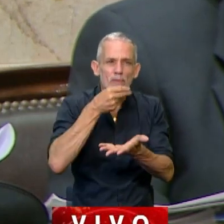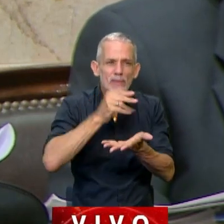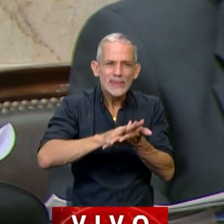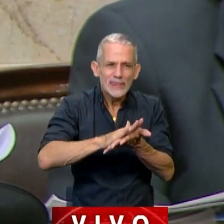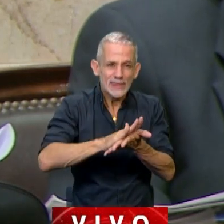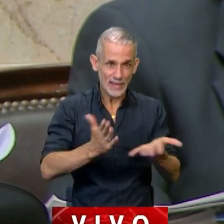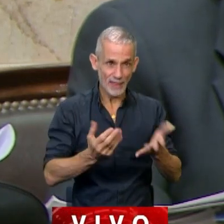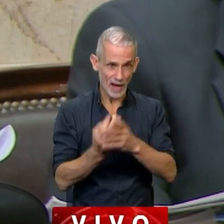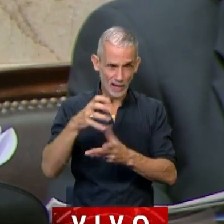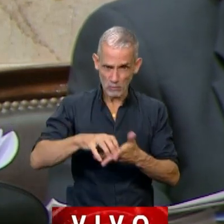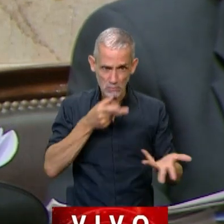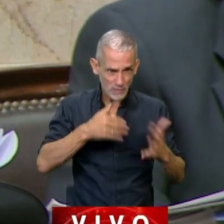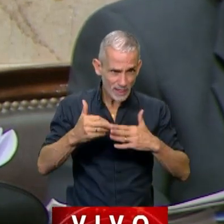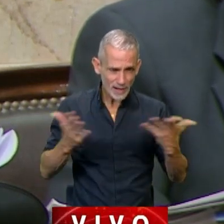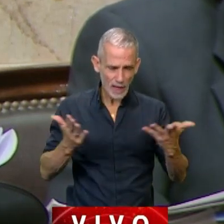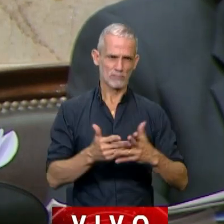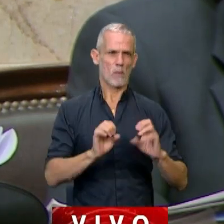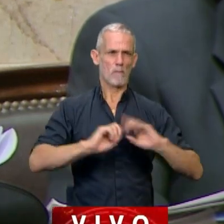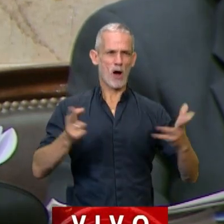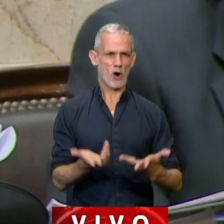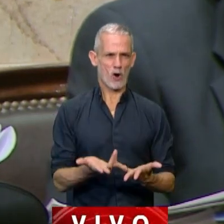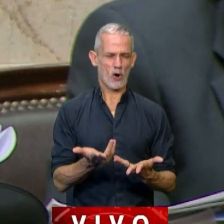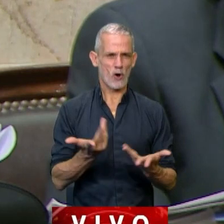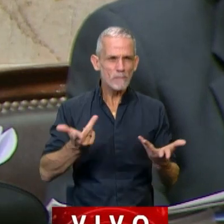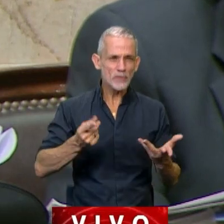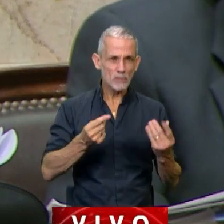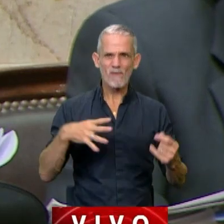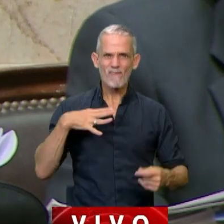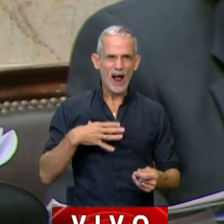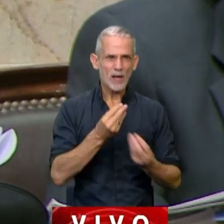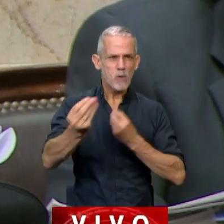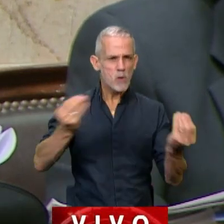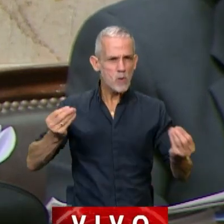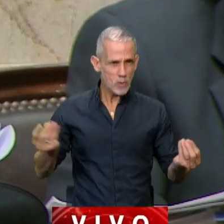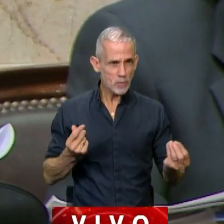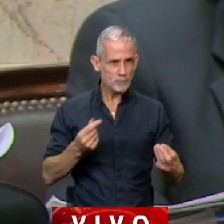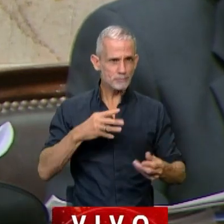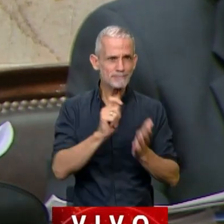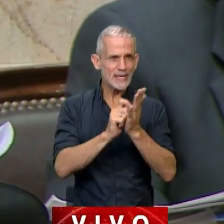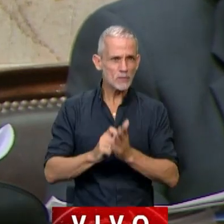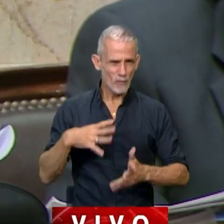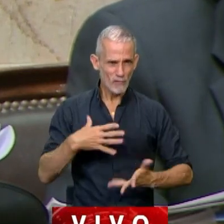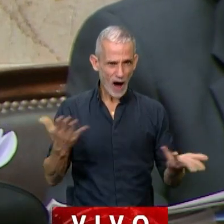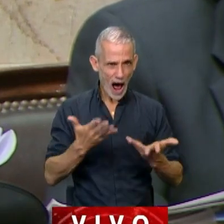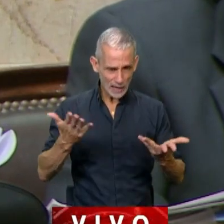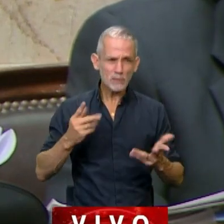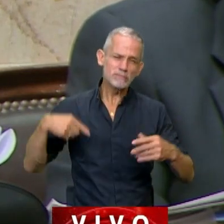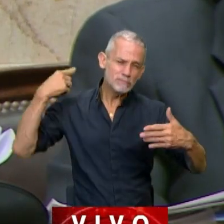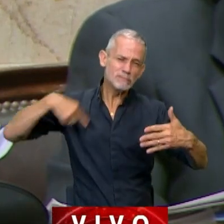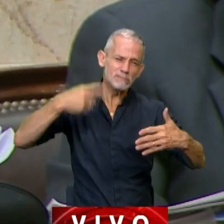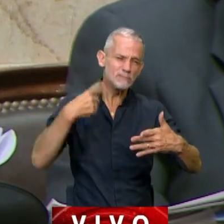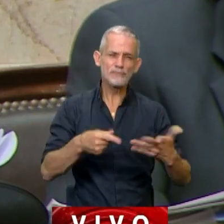Aires empeorando sistemáticamente la falta de vacantes que tenemos en la ciudad de Buenos Aires y que lo venimos